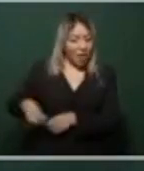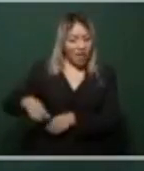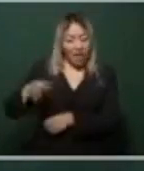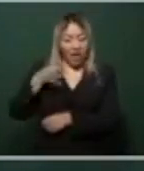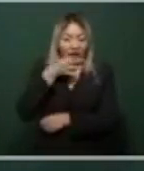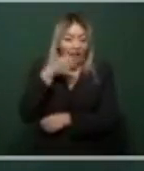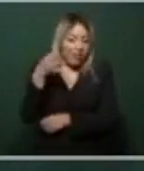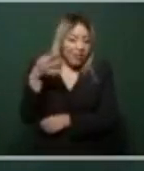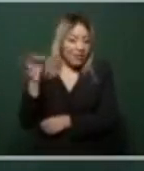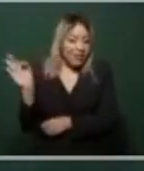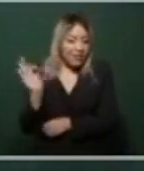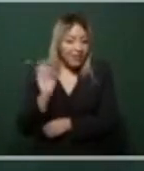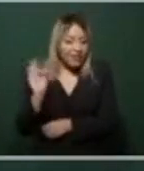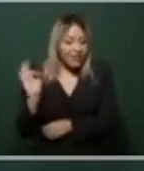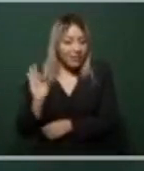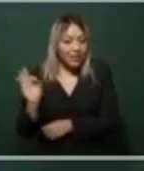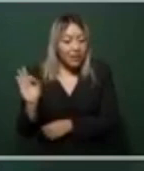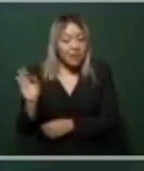todo caso